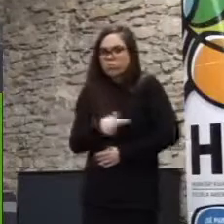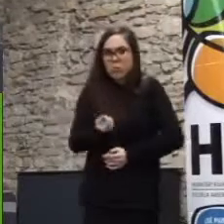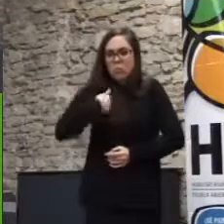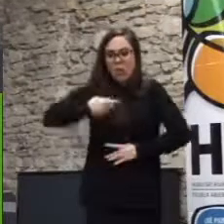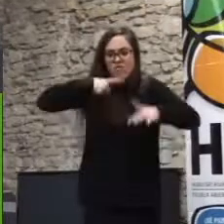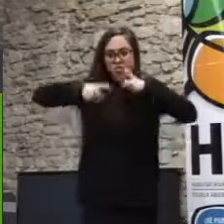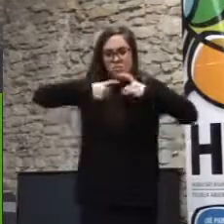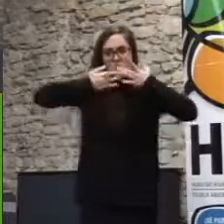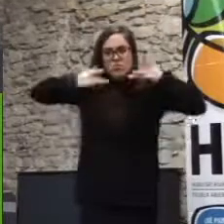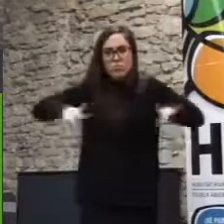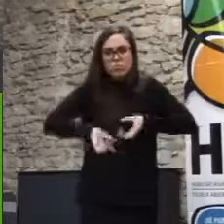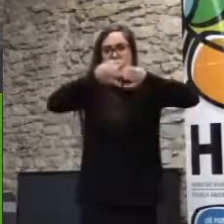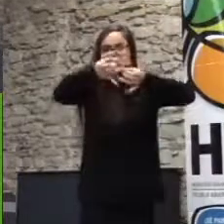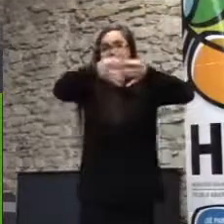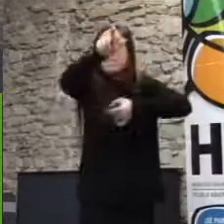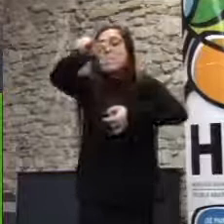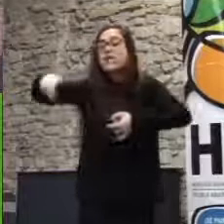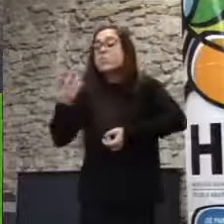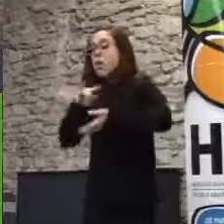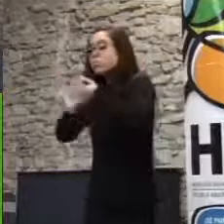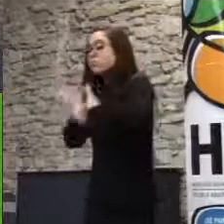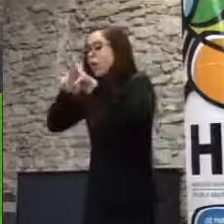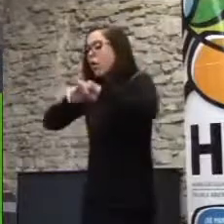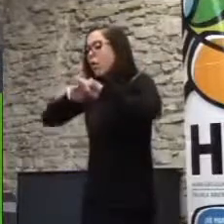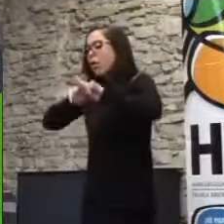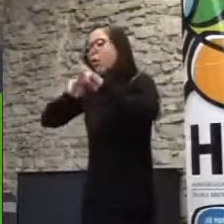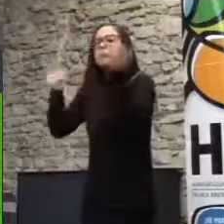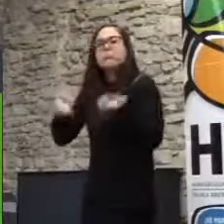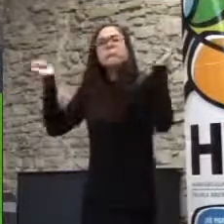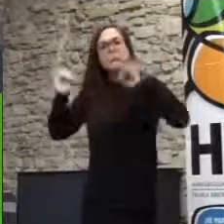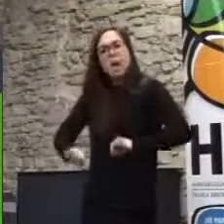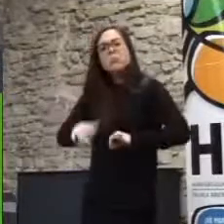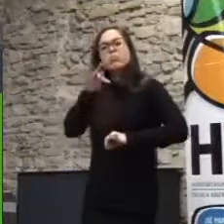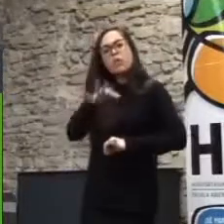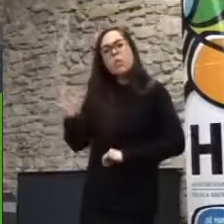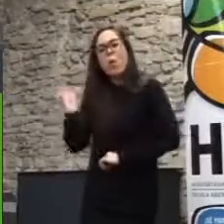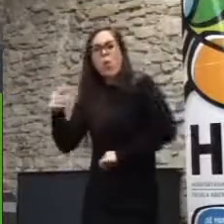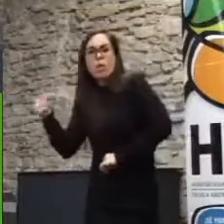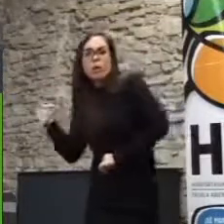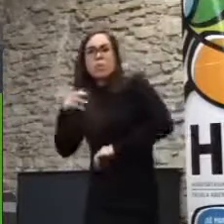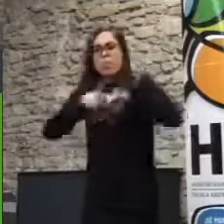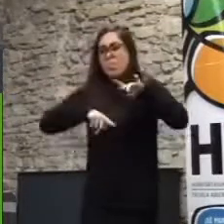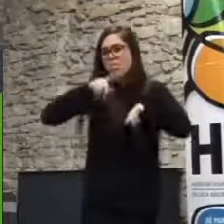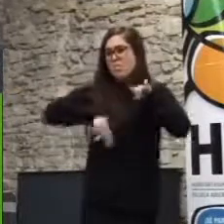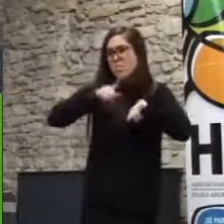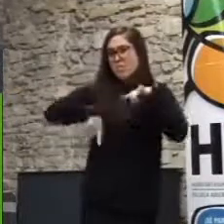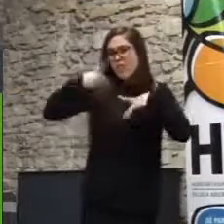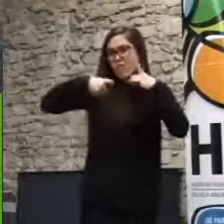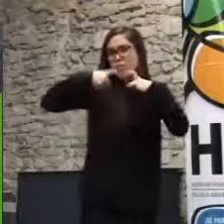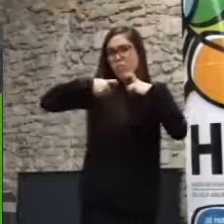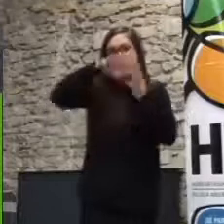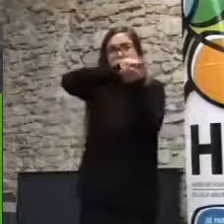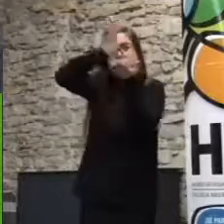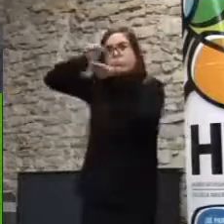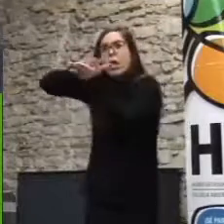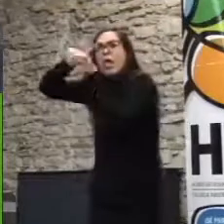base a información que obtiene de mí, de otros medios, que le llega de otra vía. Nosotros ayudamos a construir